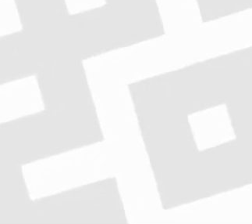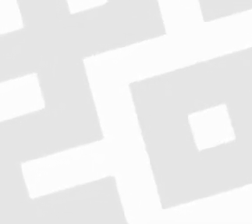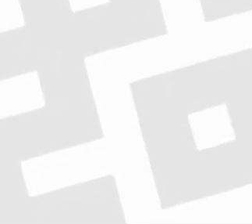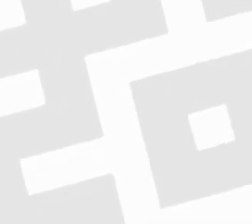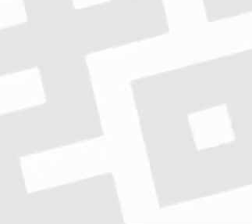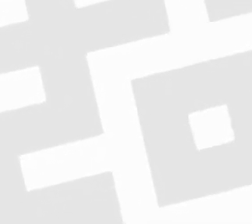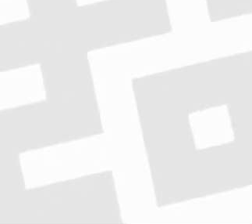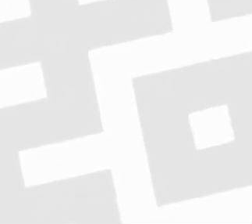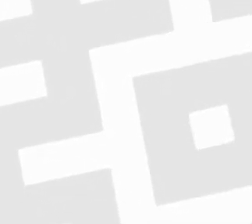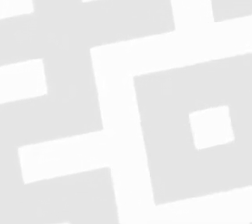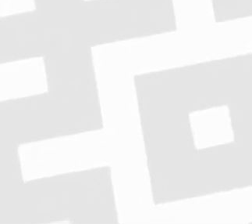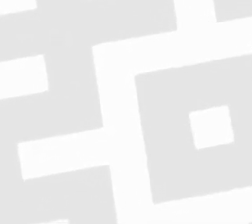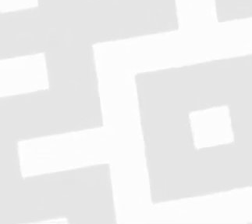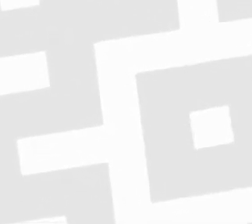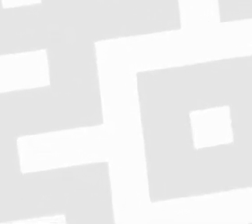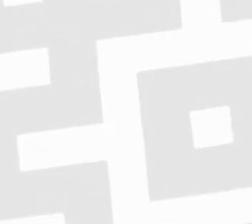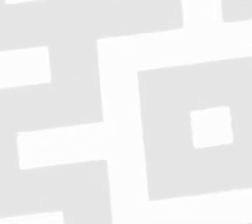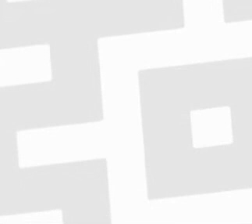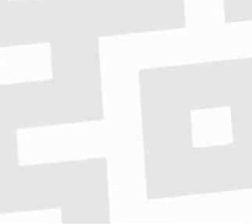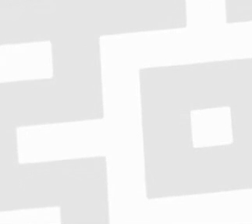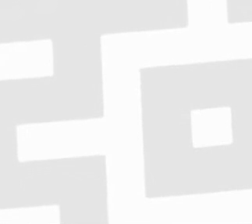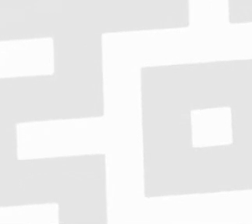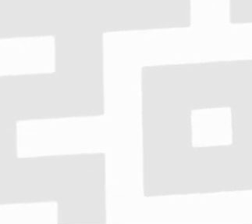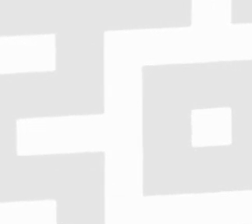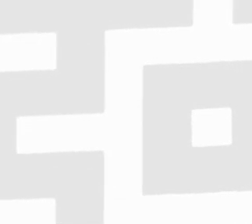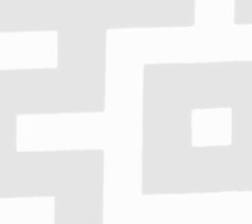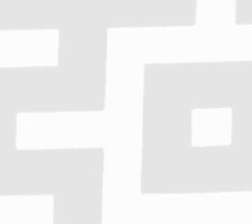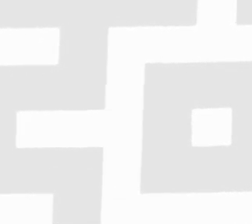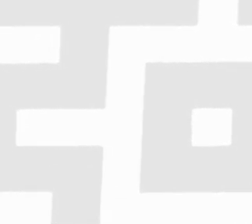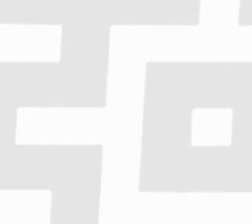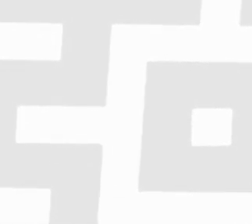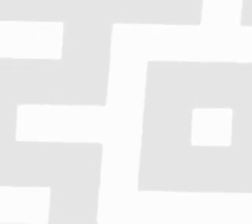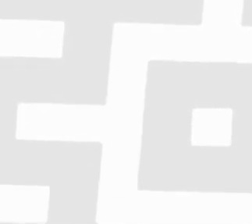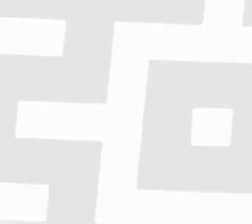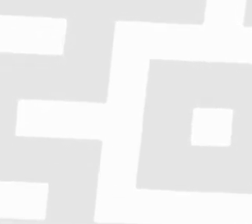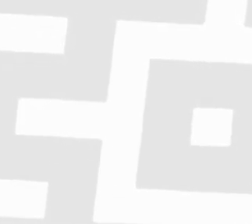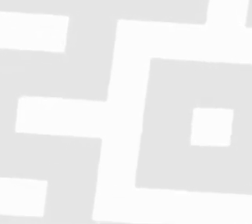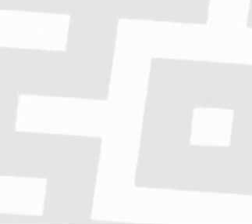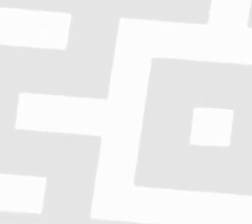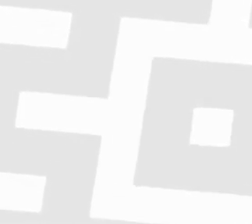Estrategia estatal contra el coronavirus. Actualización en Veracruz.